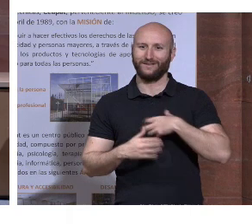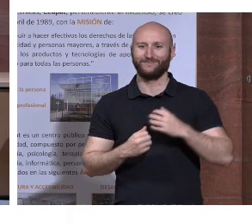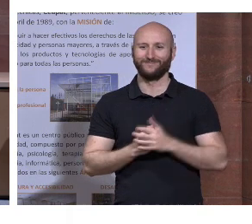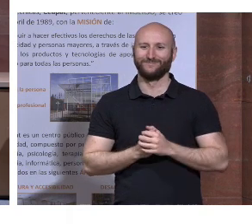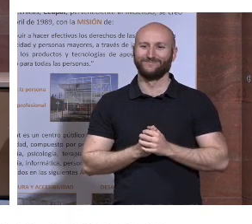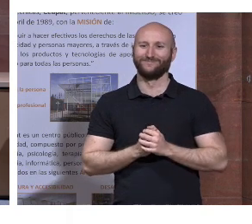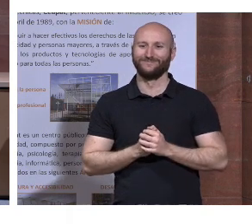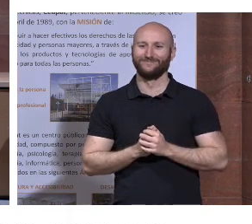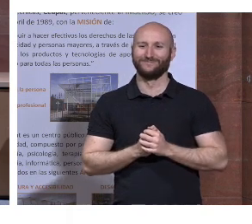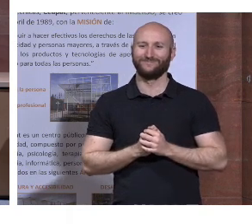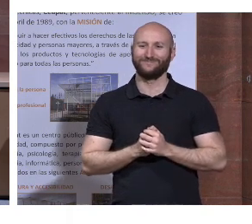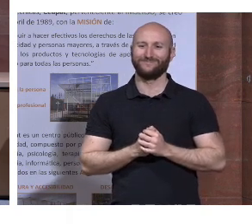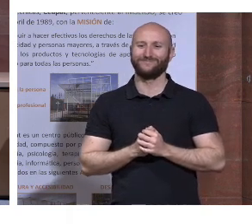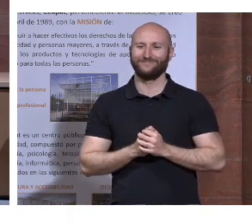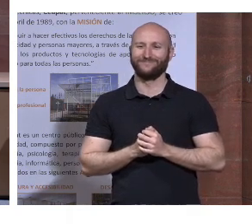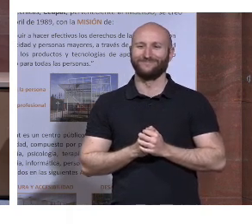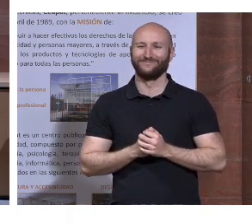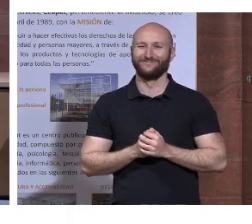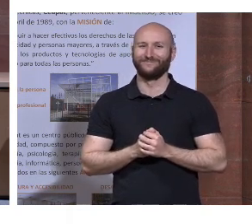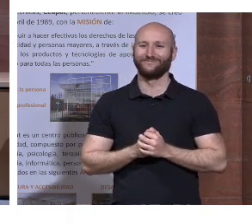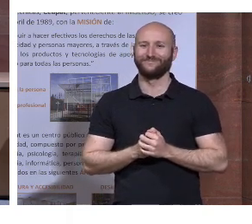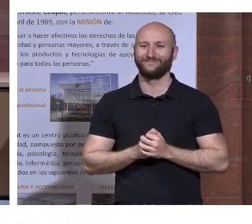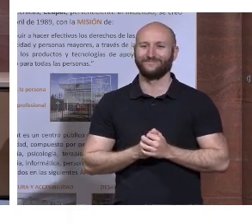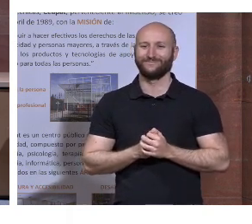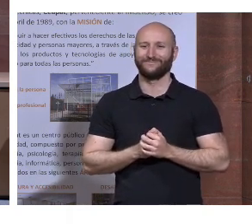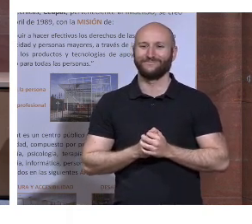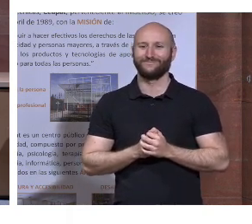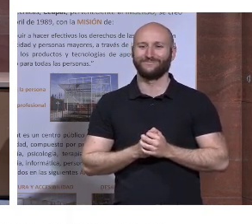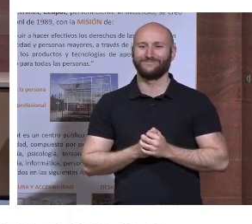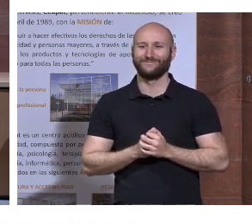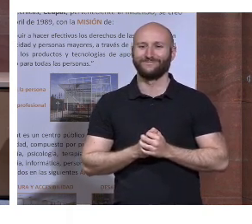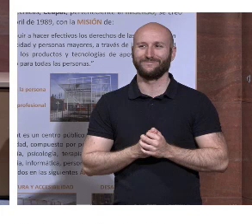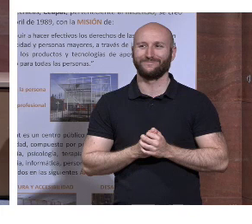Vamos a ver. Vamos a superar.